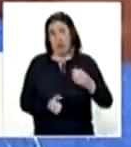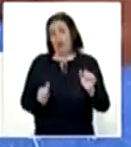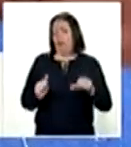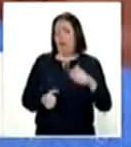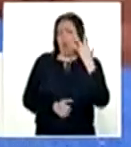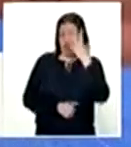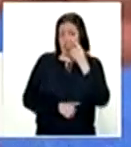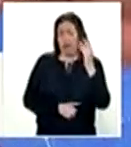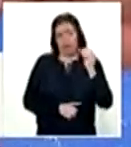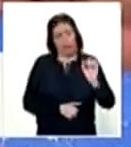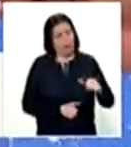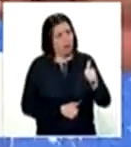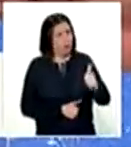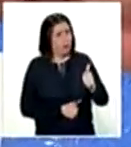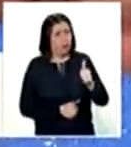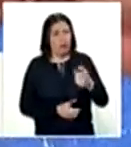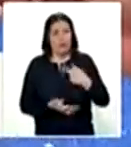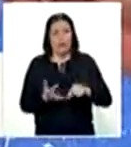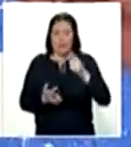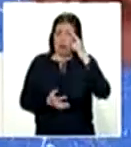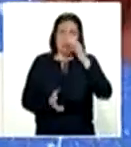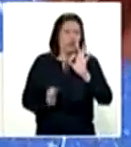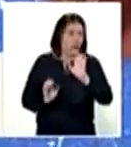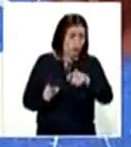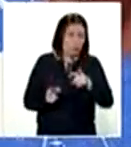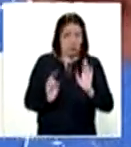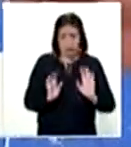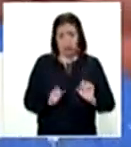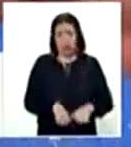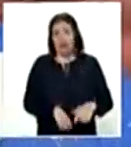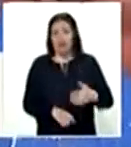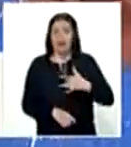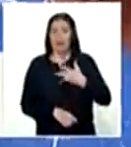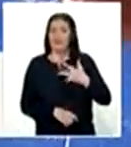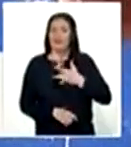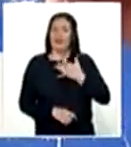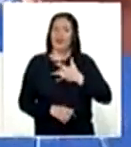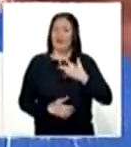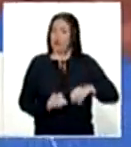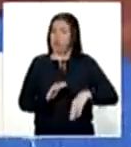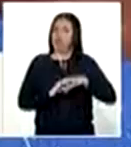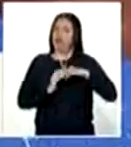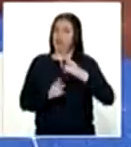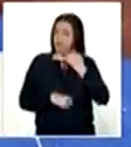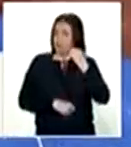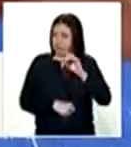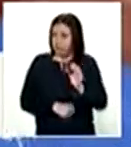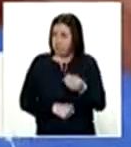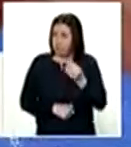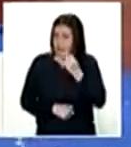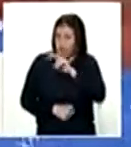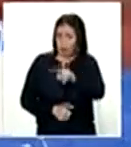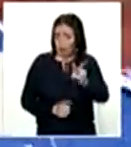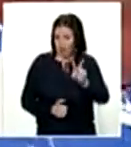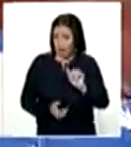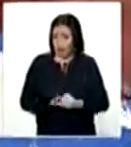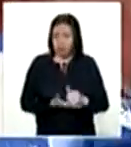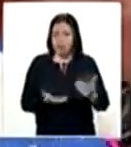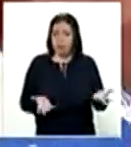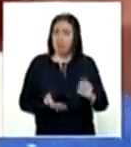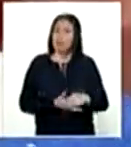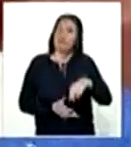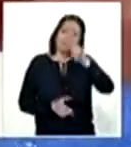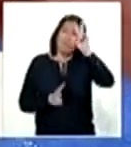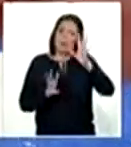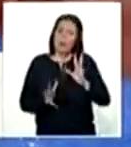lindo, lindo, precioso. Creo que eso es lo que más le llena a uno, ¿no? Porque ves a